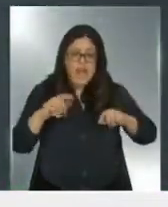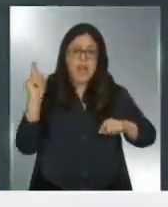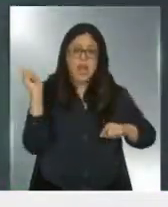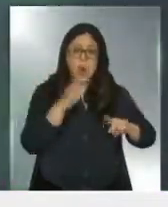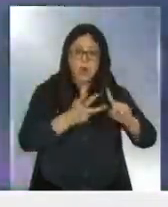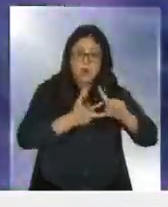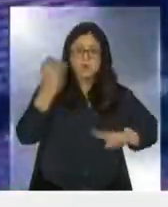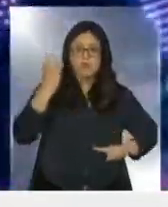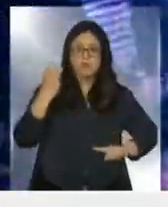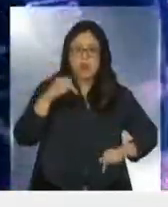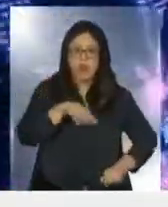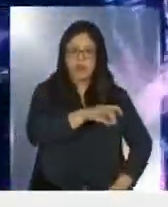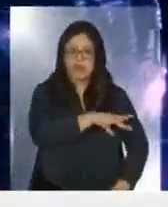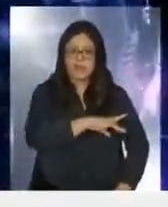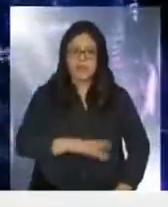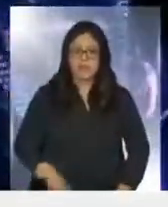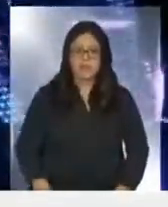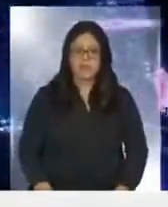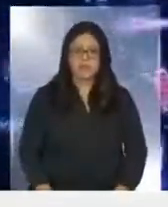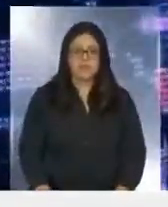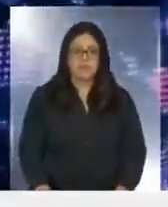Chile.